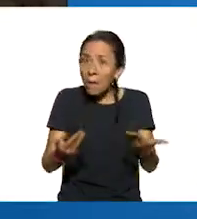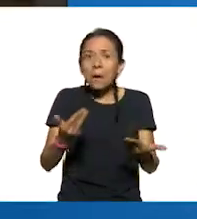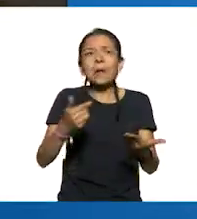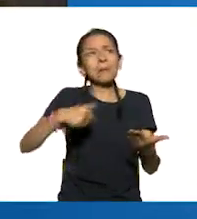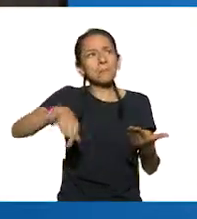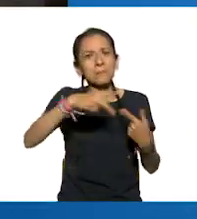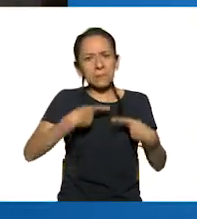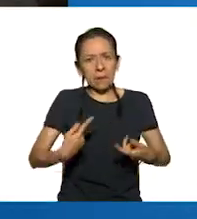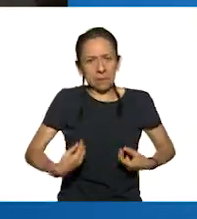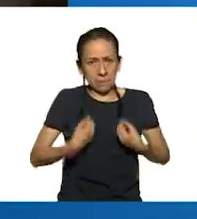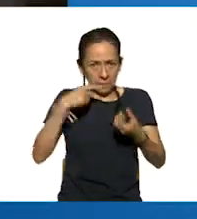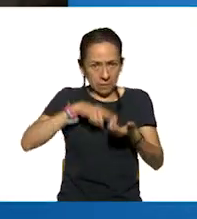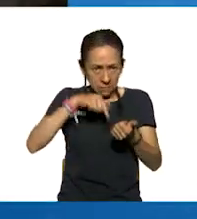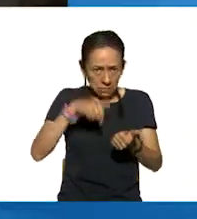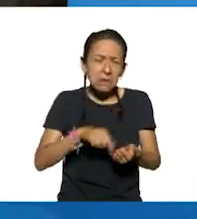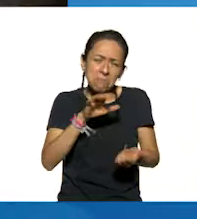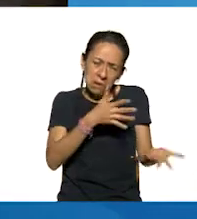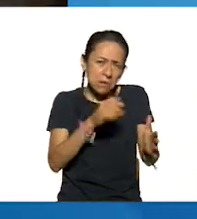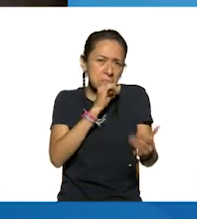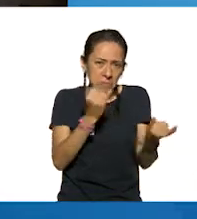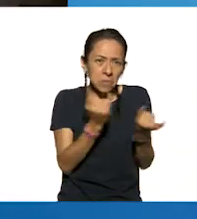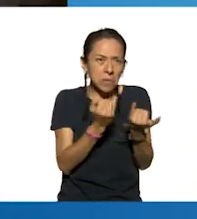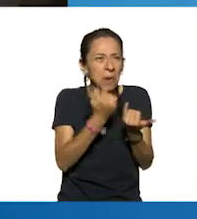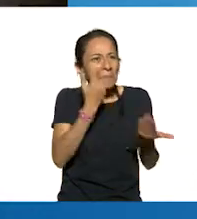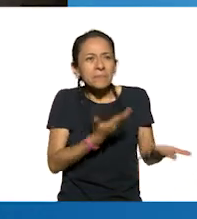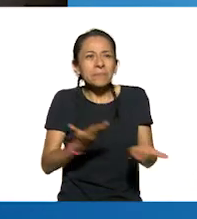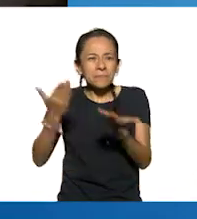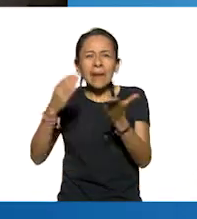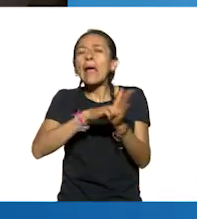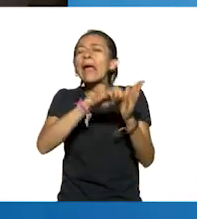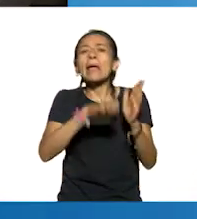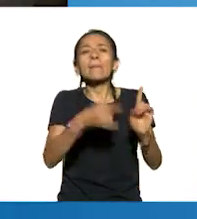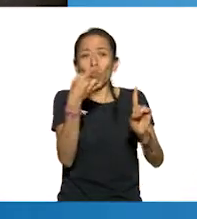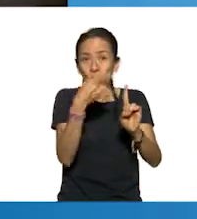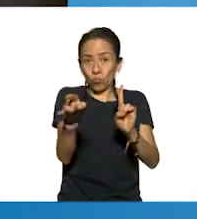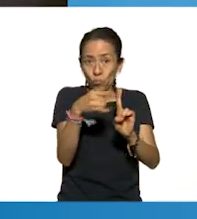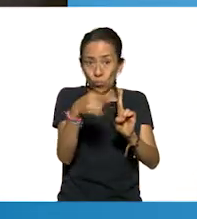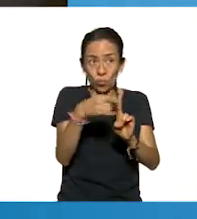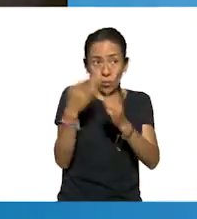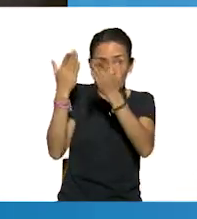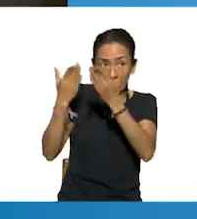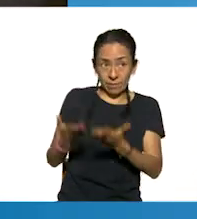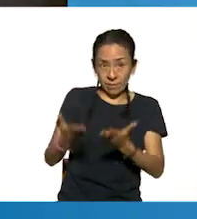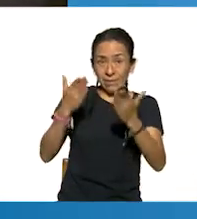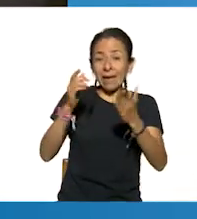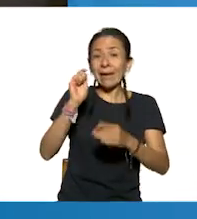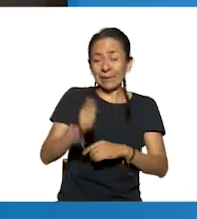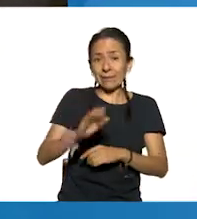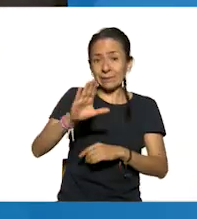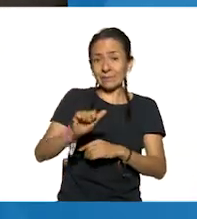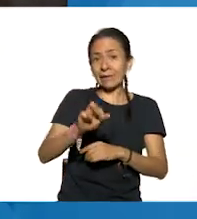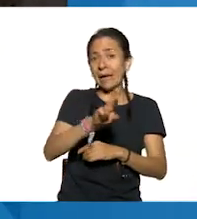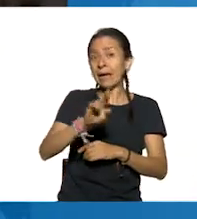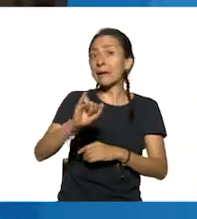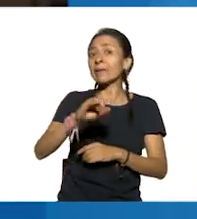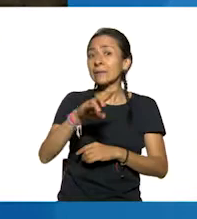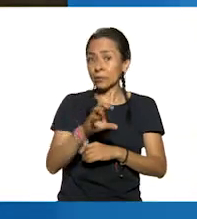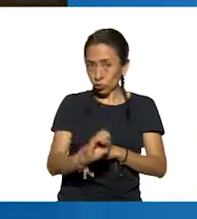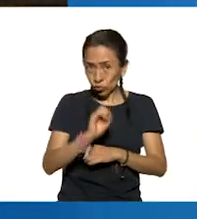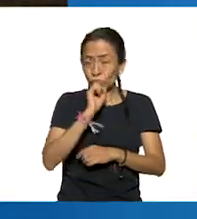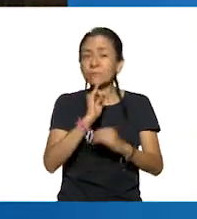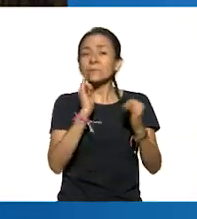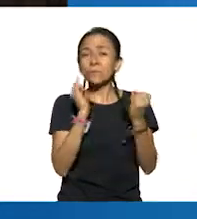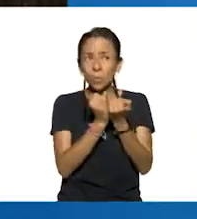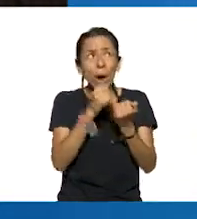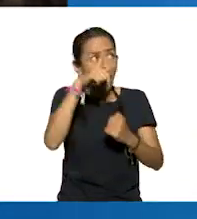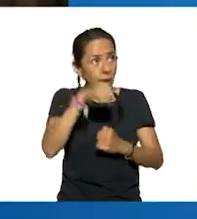esta región. Por ejemplo, esto que vemos como puerta es el carrizo que se desarrolla y